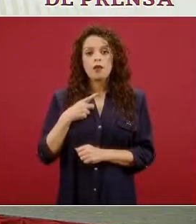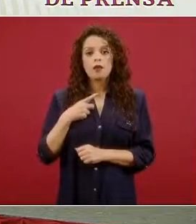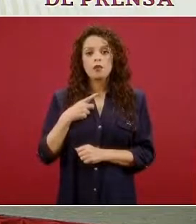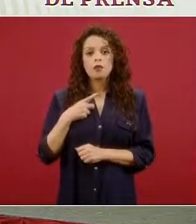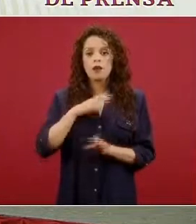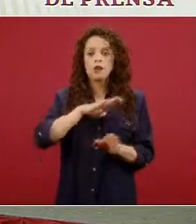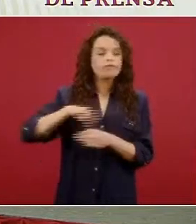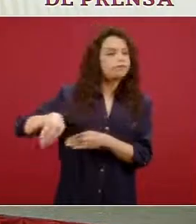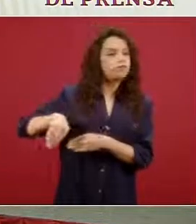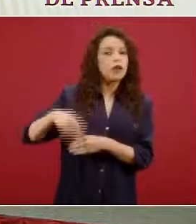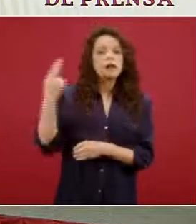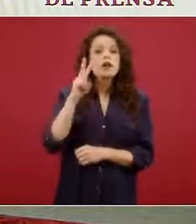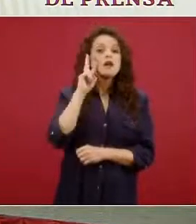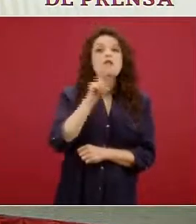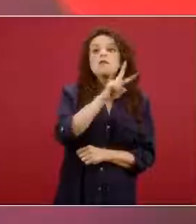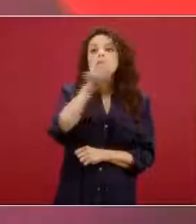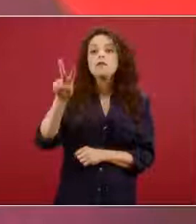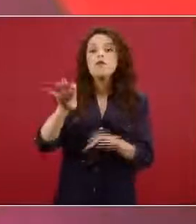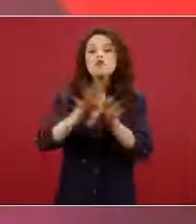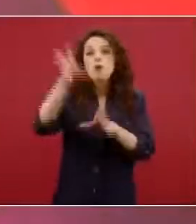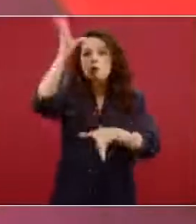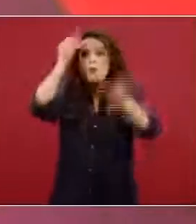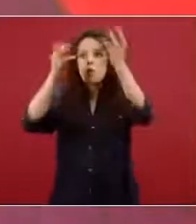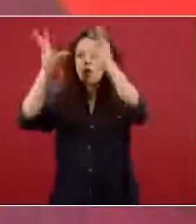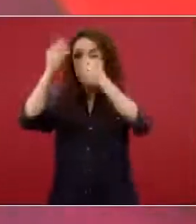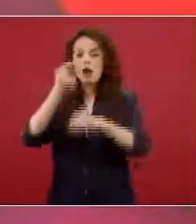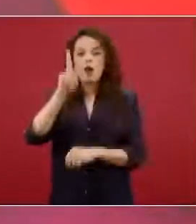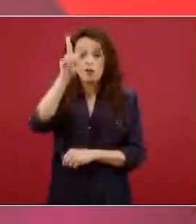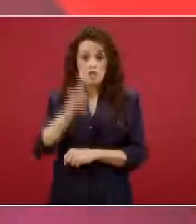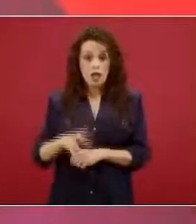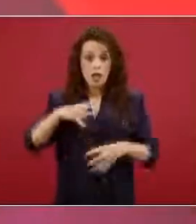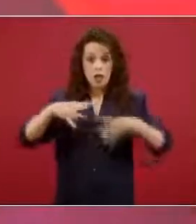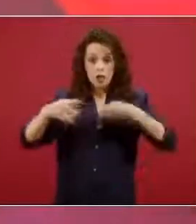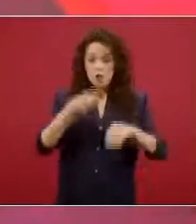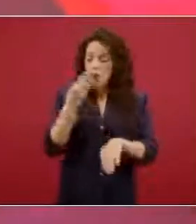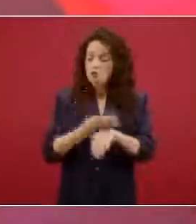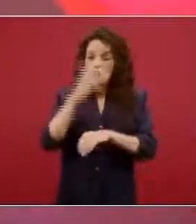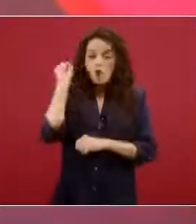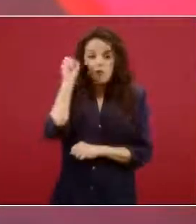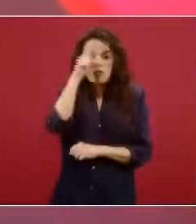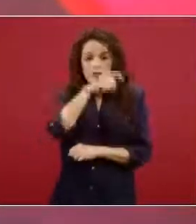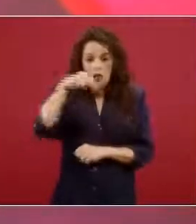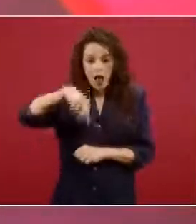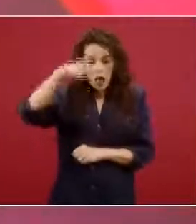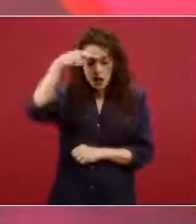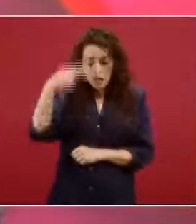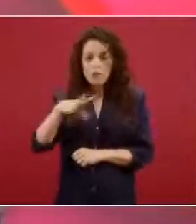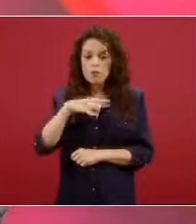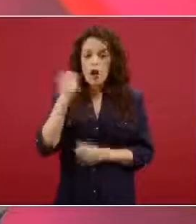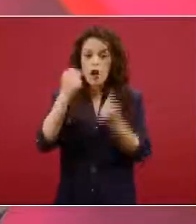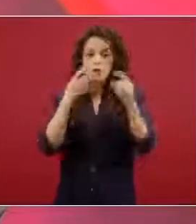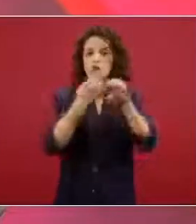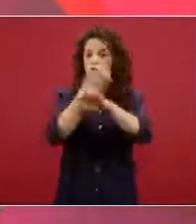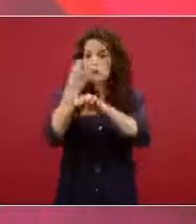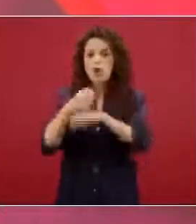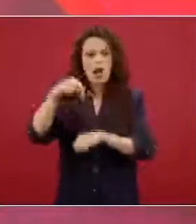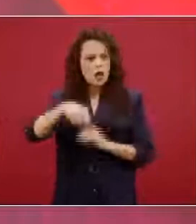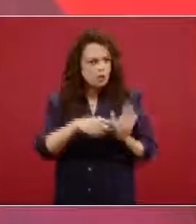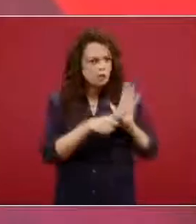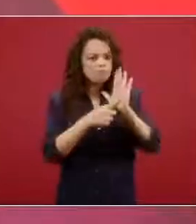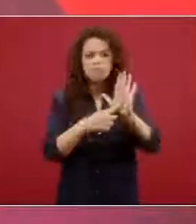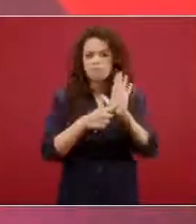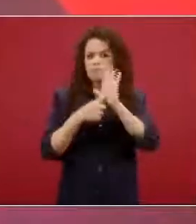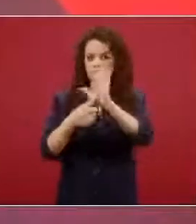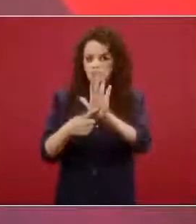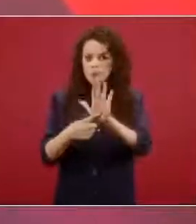al darnos cuenta de la complejidad del manejo de la epidemia. En México tenemos en este momento algunas entidades federativas, las hemos presentado, que